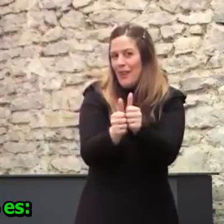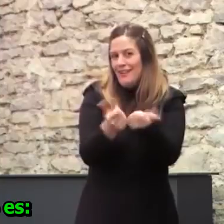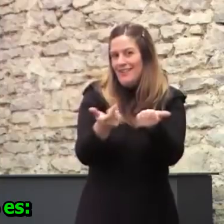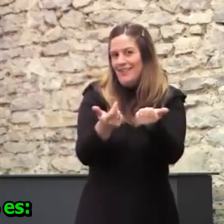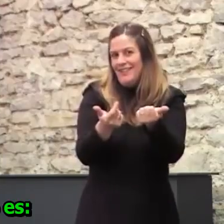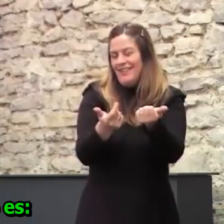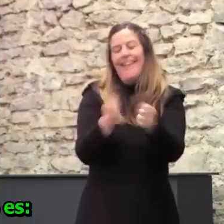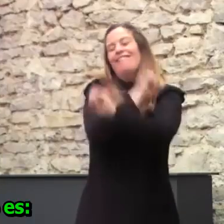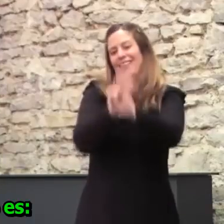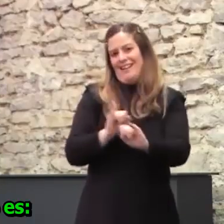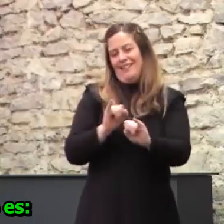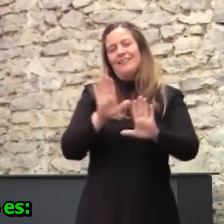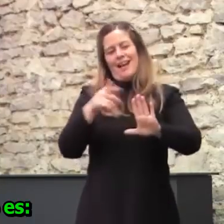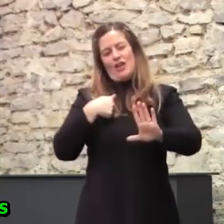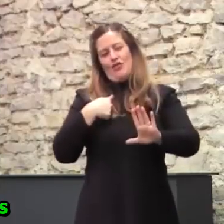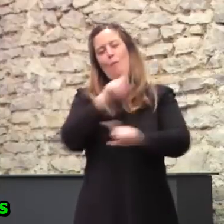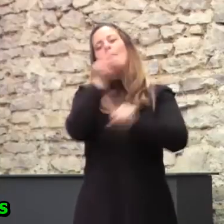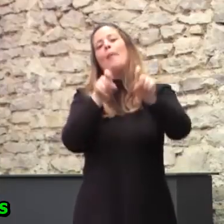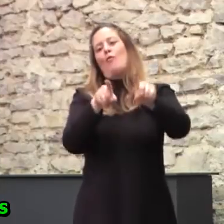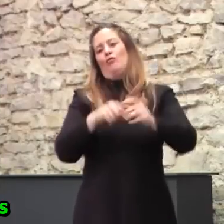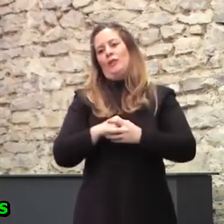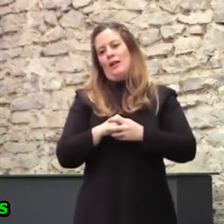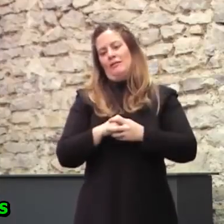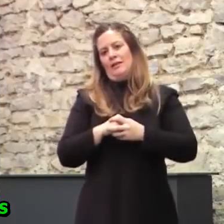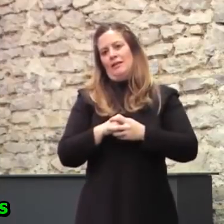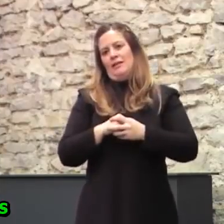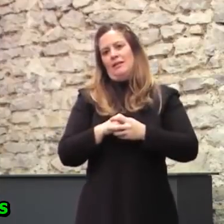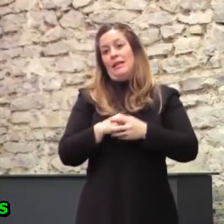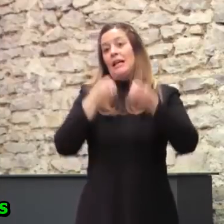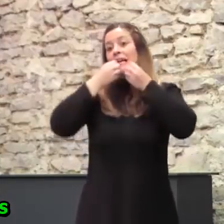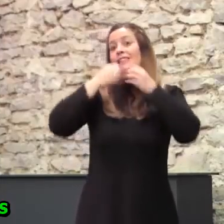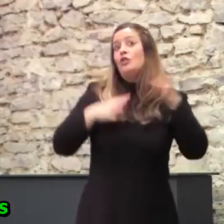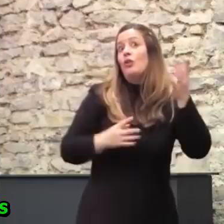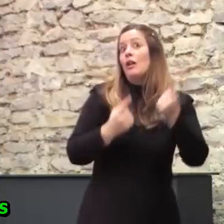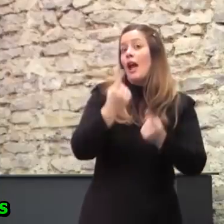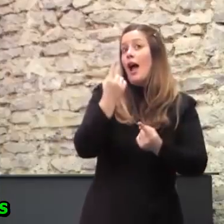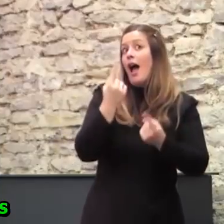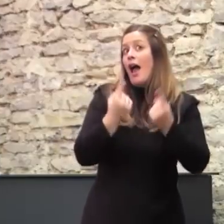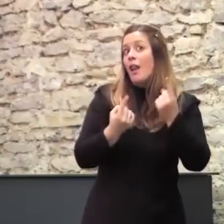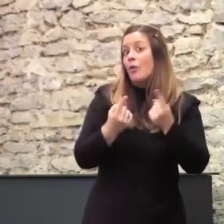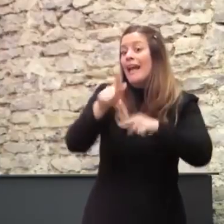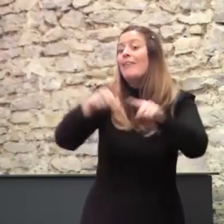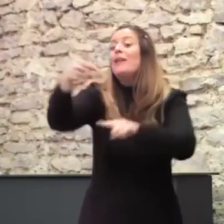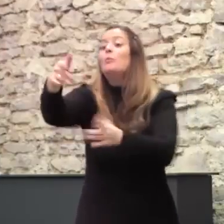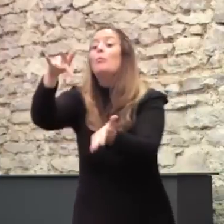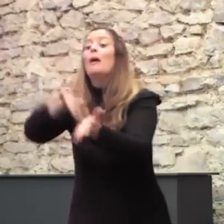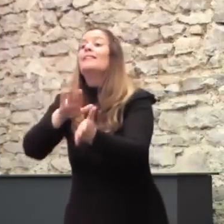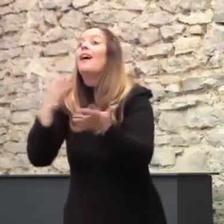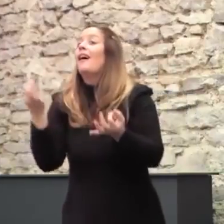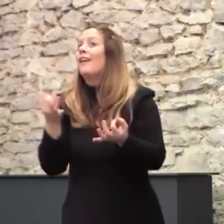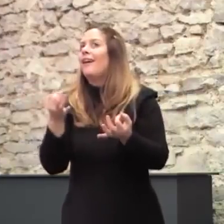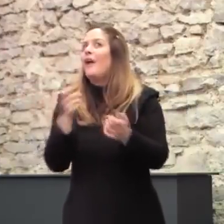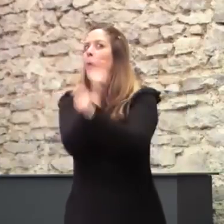felices. Ahora bien, la pregunta que yo lanzo es, ¿por qué no hay ninguna historia que nos hable de qué pasa después del día de la